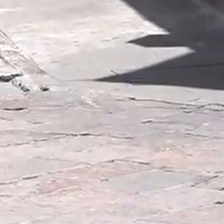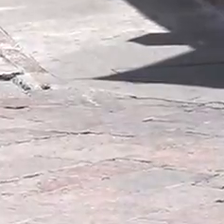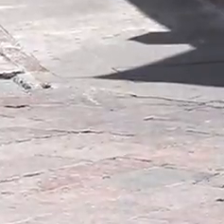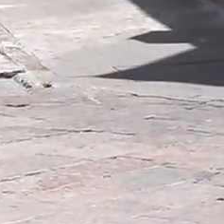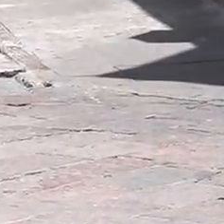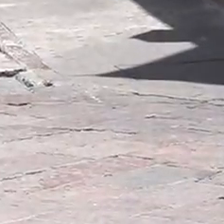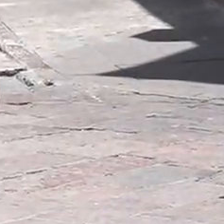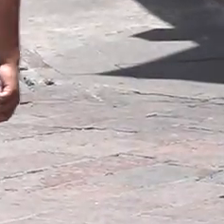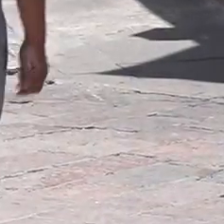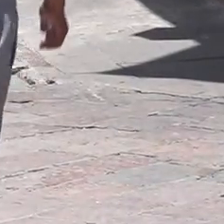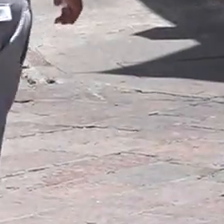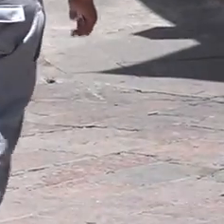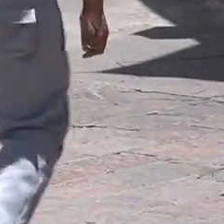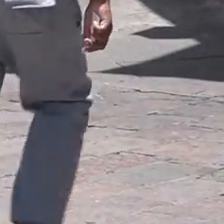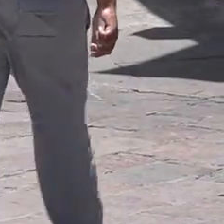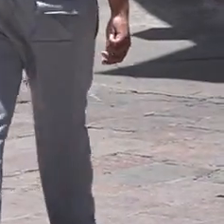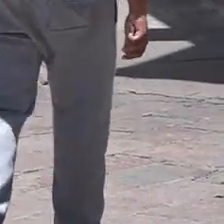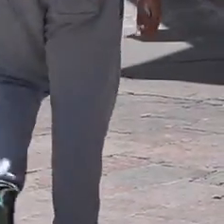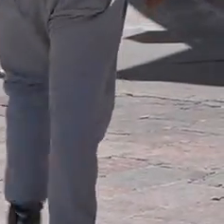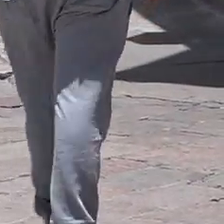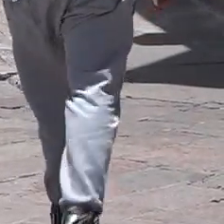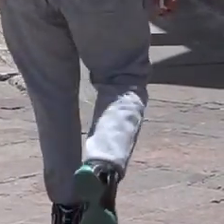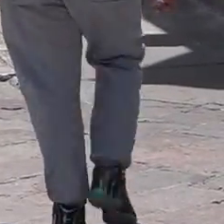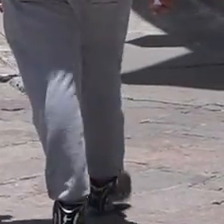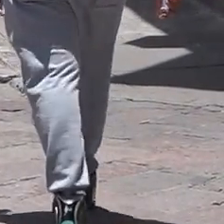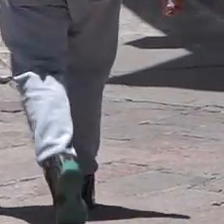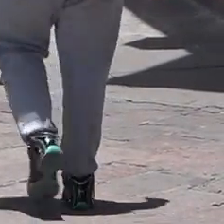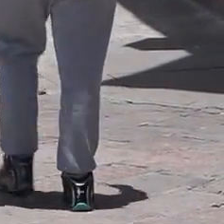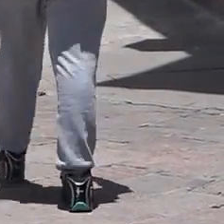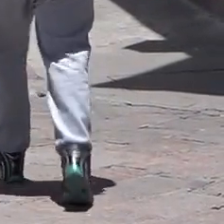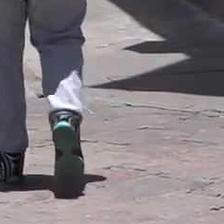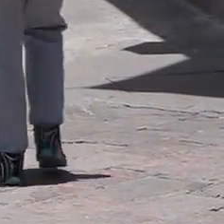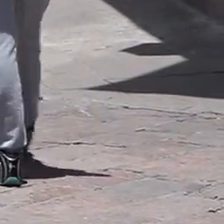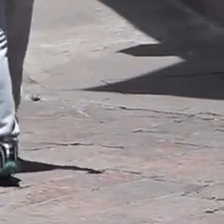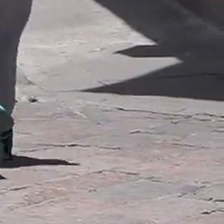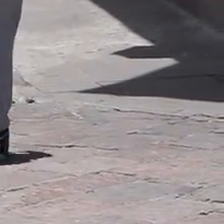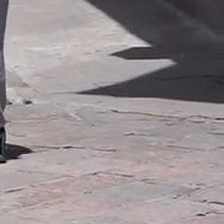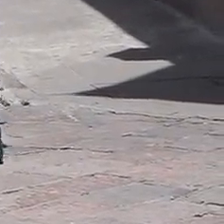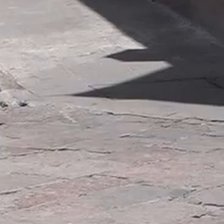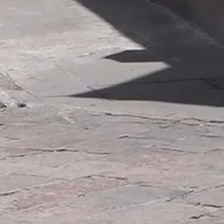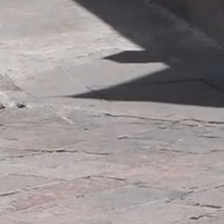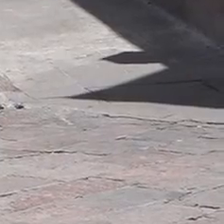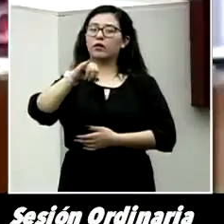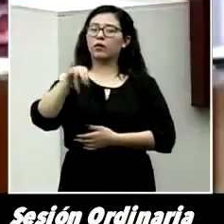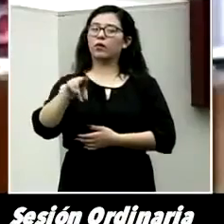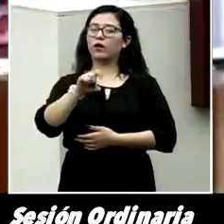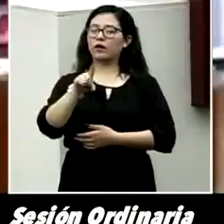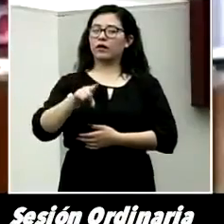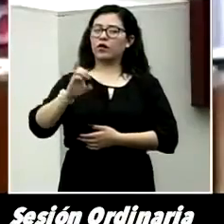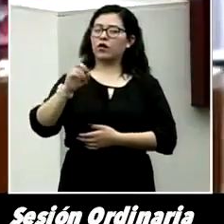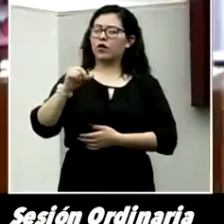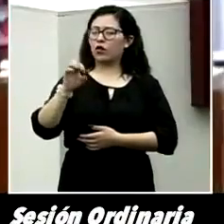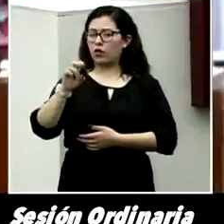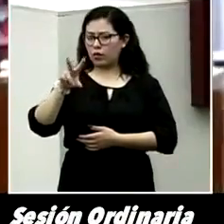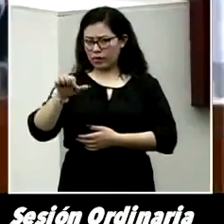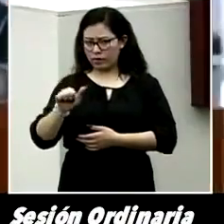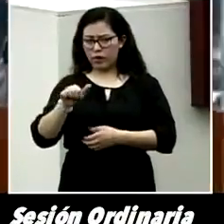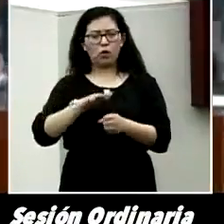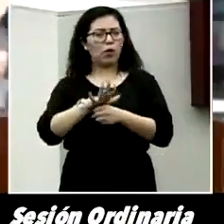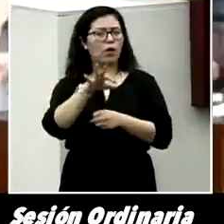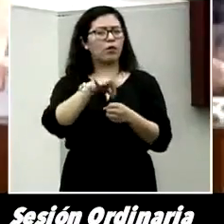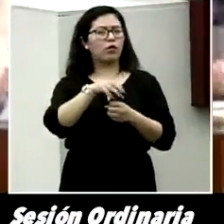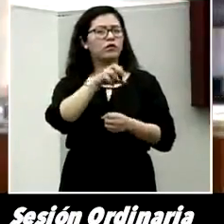esparcimiento que contribuyan al desarrollo integral de las personas con alguna enfermedad mental en la misma sesión de este viernes